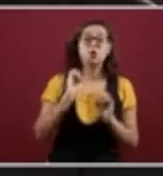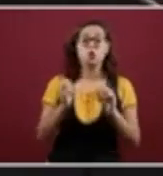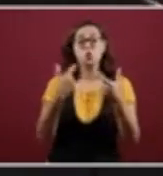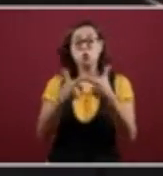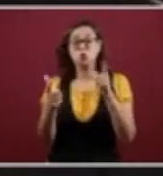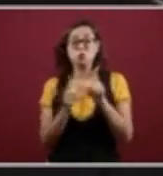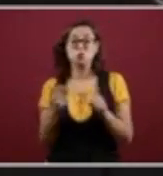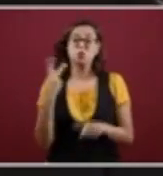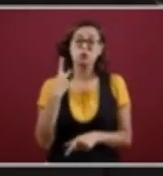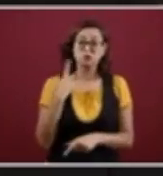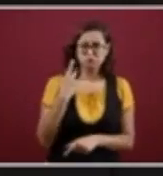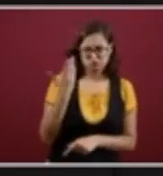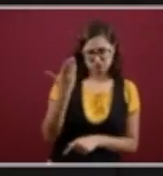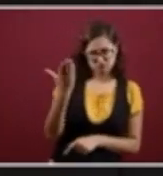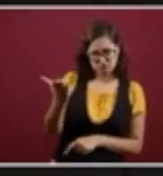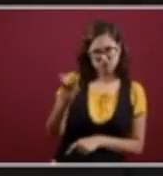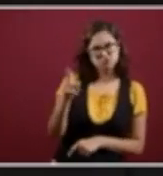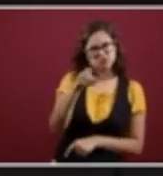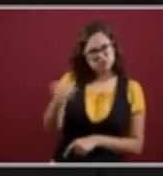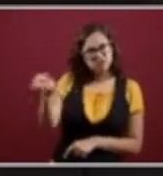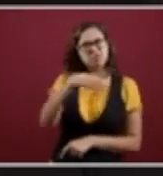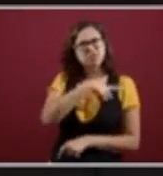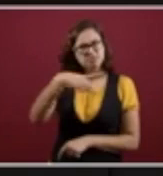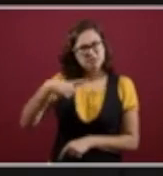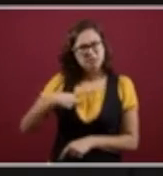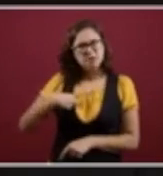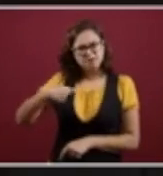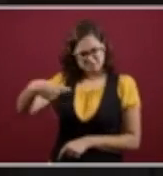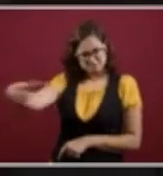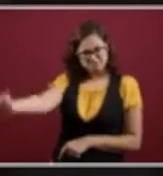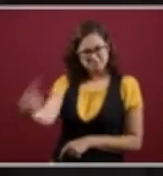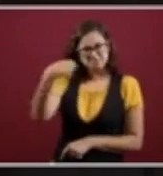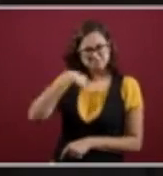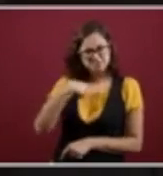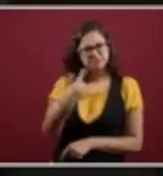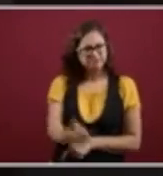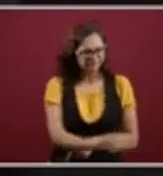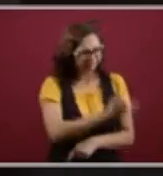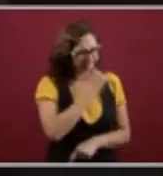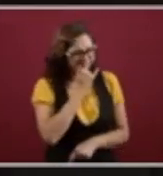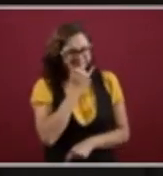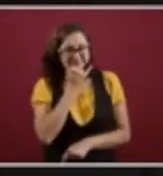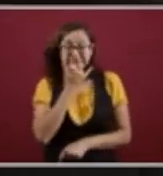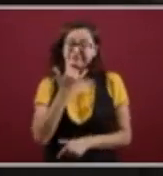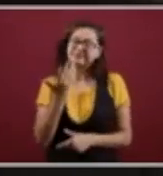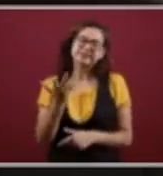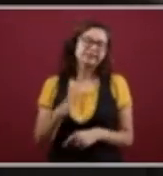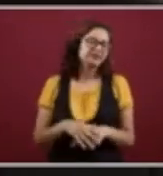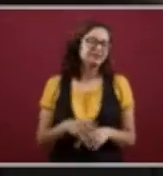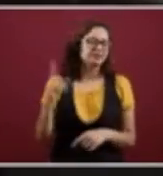oposición, pues está más complicado.